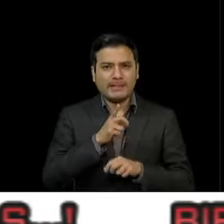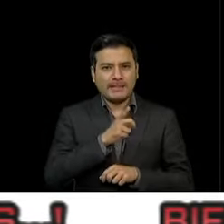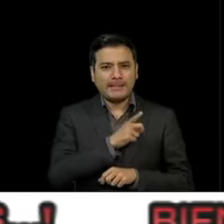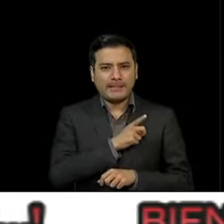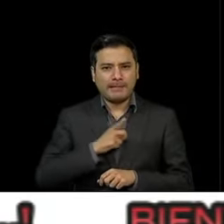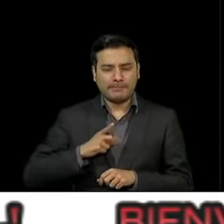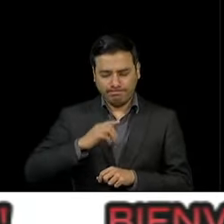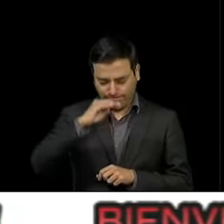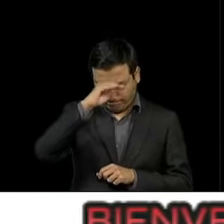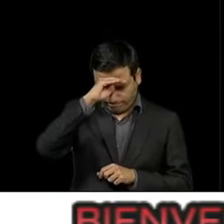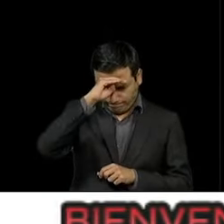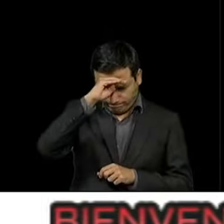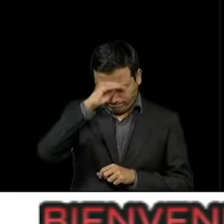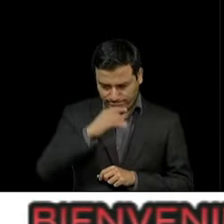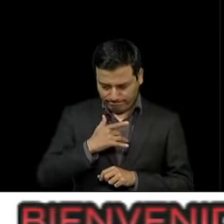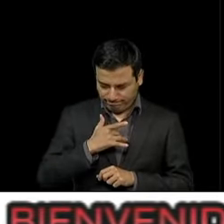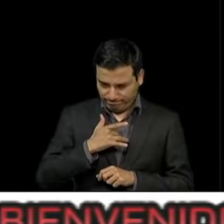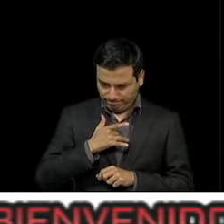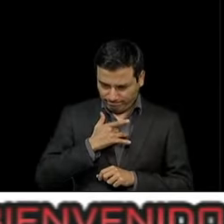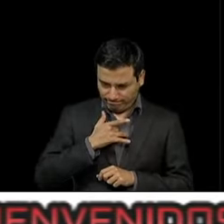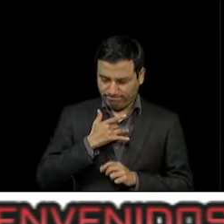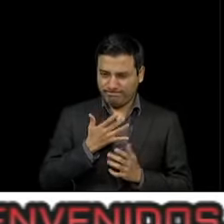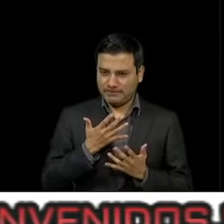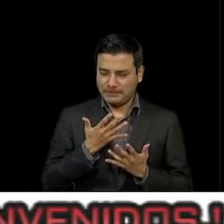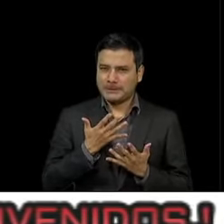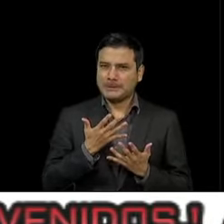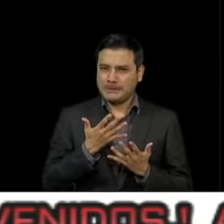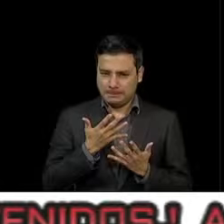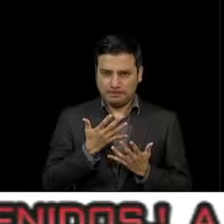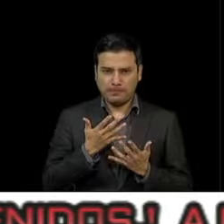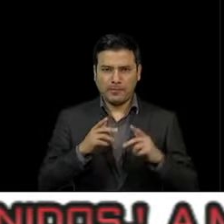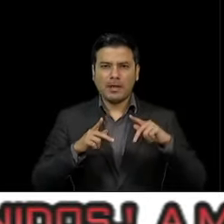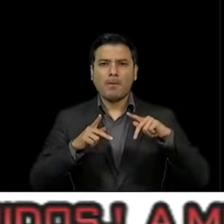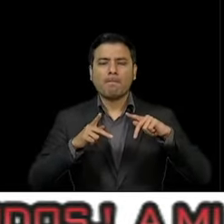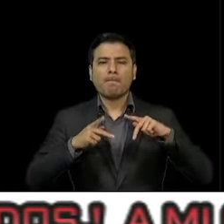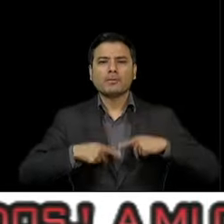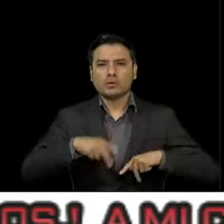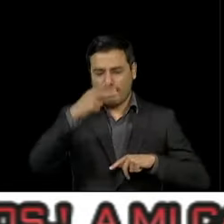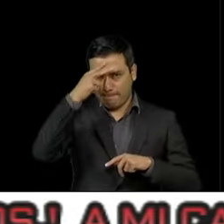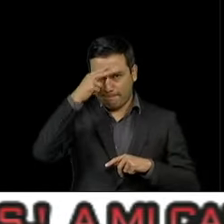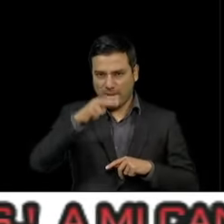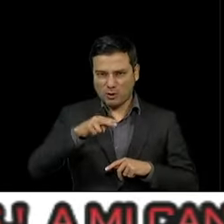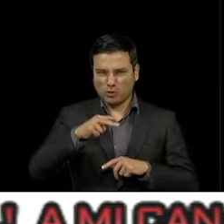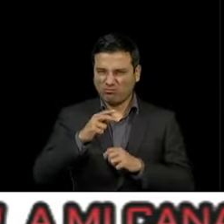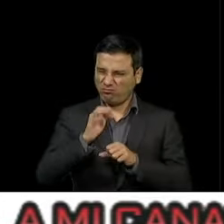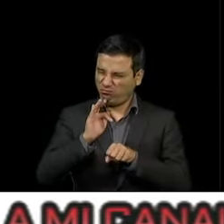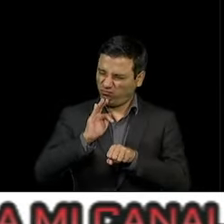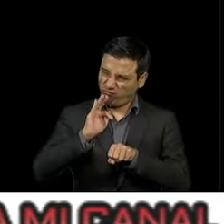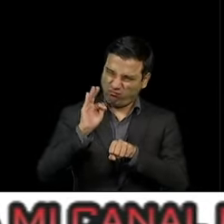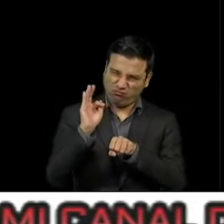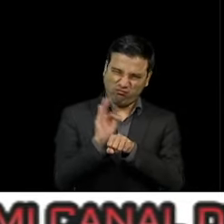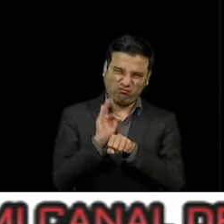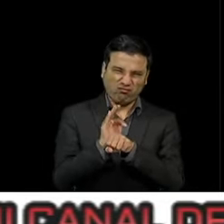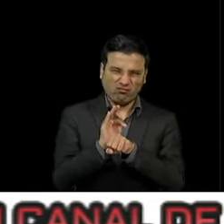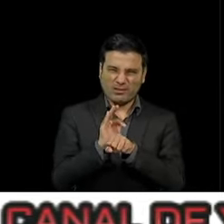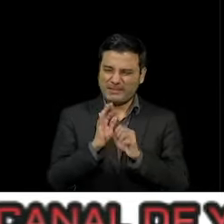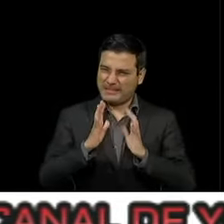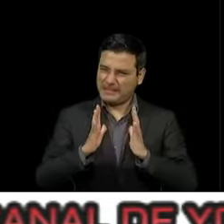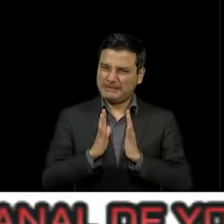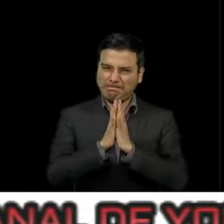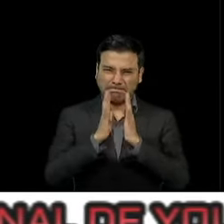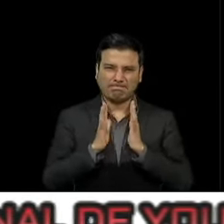sobre la lucha democrática que ha dado la sociedad mexicana a lo largo de los años para tener un